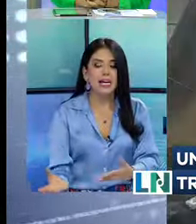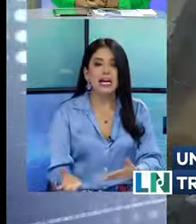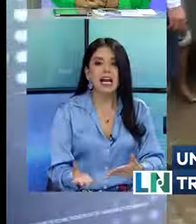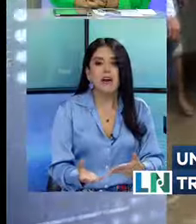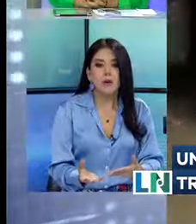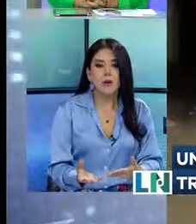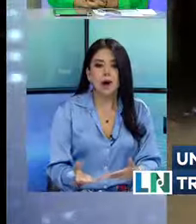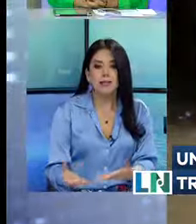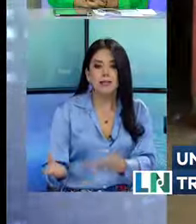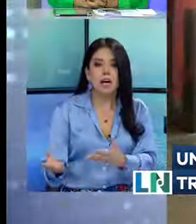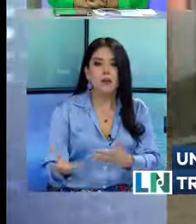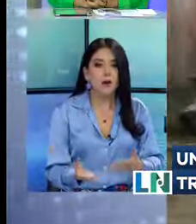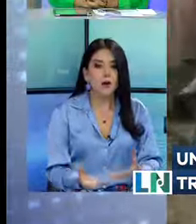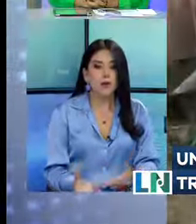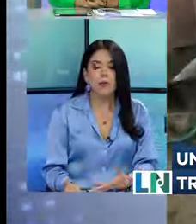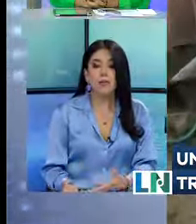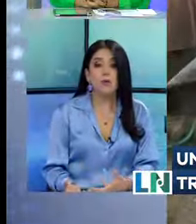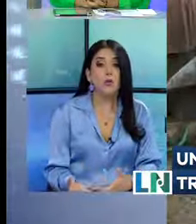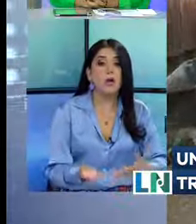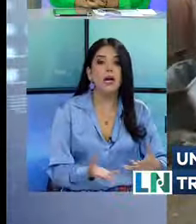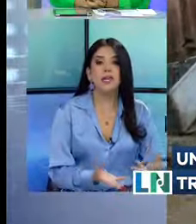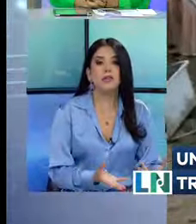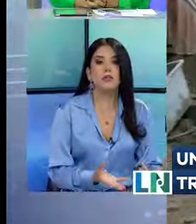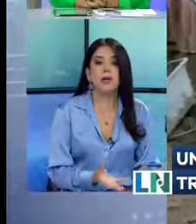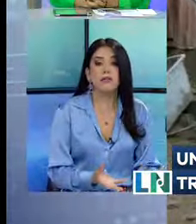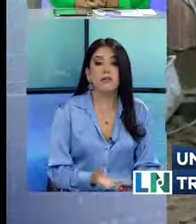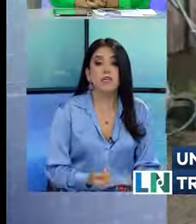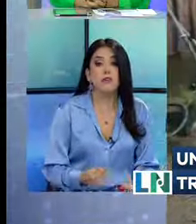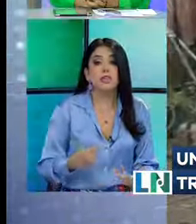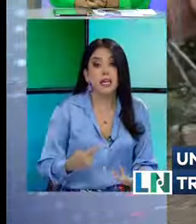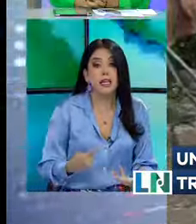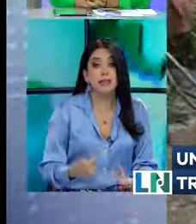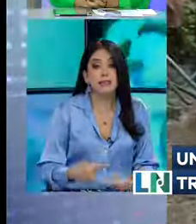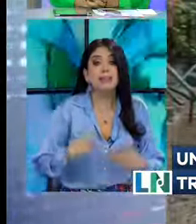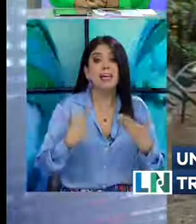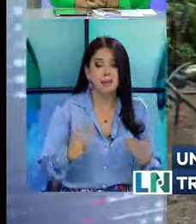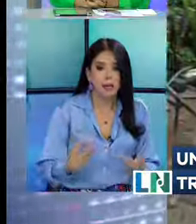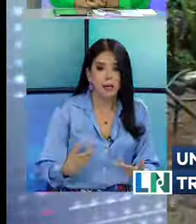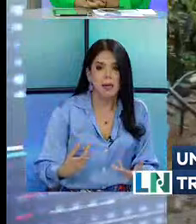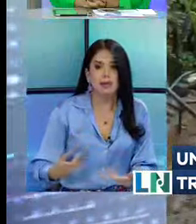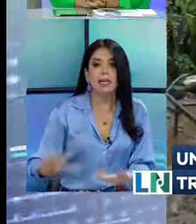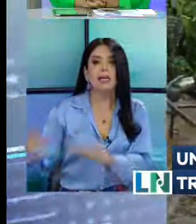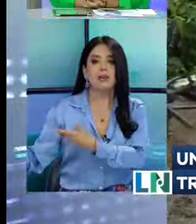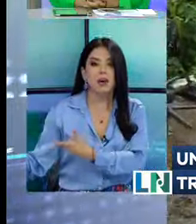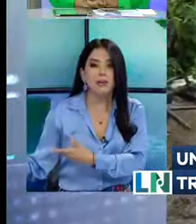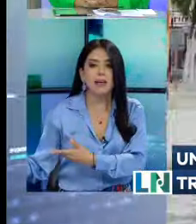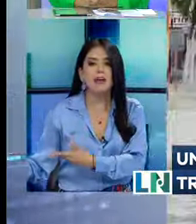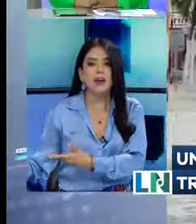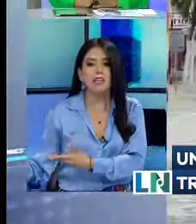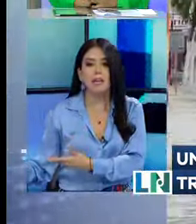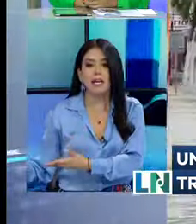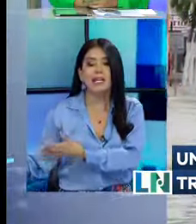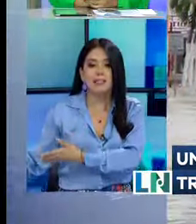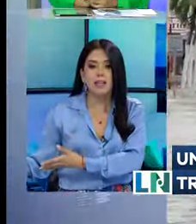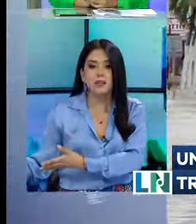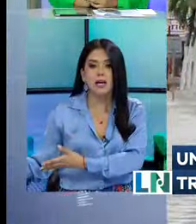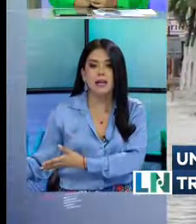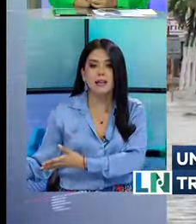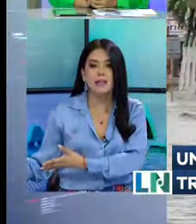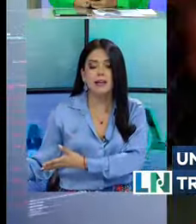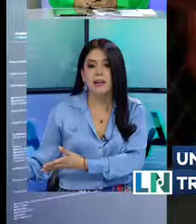en canoa, hacer trasbordo, llevar sus pocos electrodomésticos y ellos temen de que les roben. Esa es otra, porque al irse de